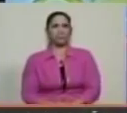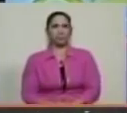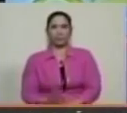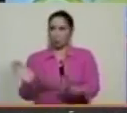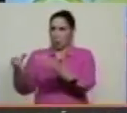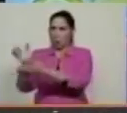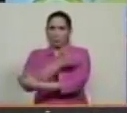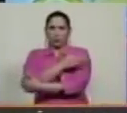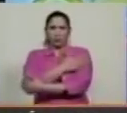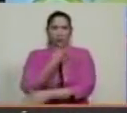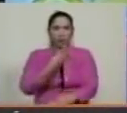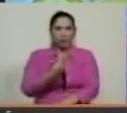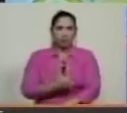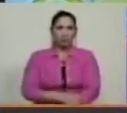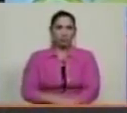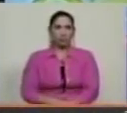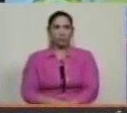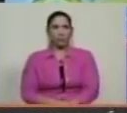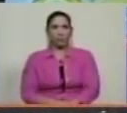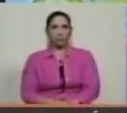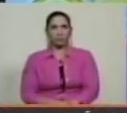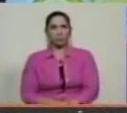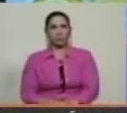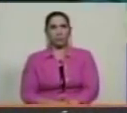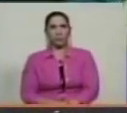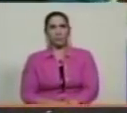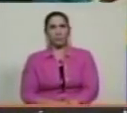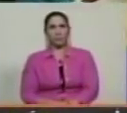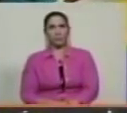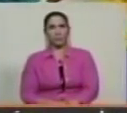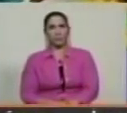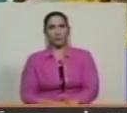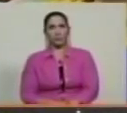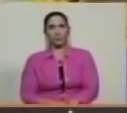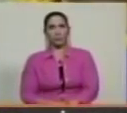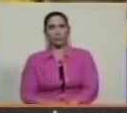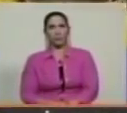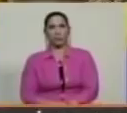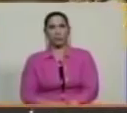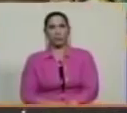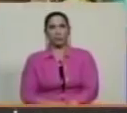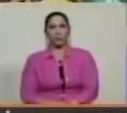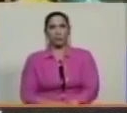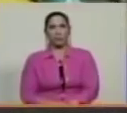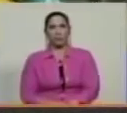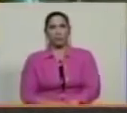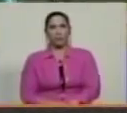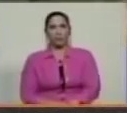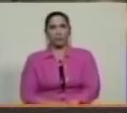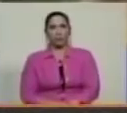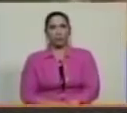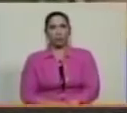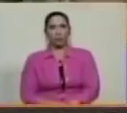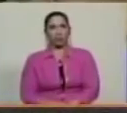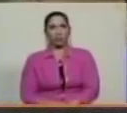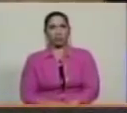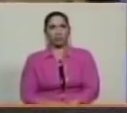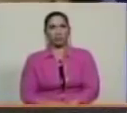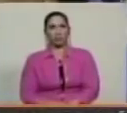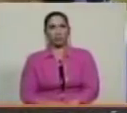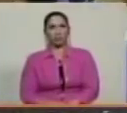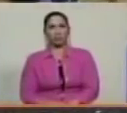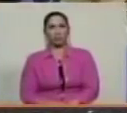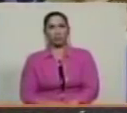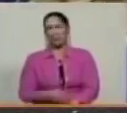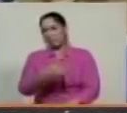¿qué decía? ¿Qué decía la derecha? Preferimos la descentralización. ¿Qué es la descentralización